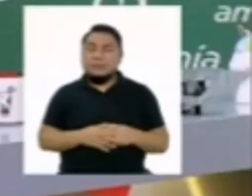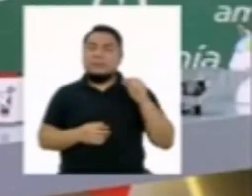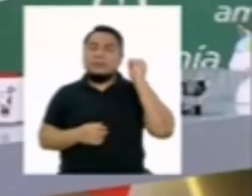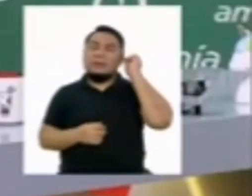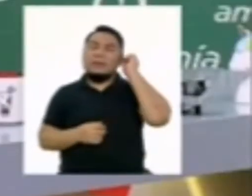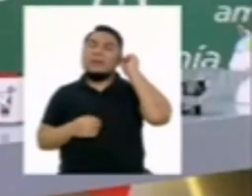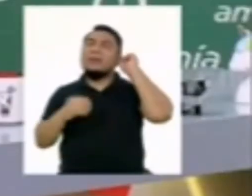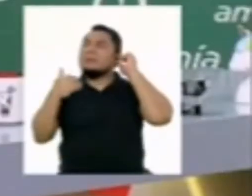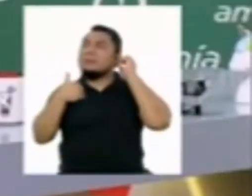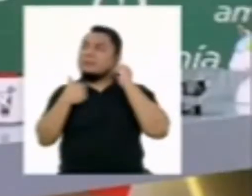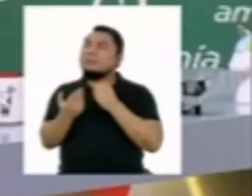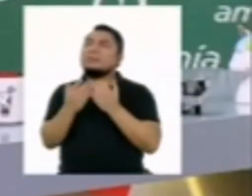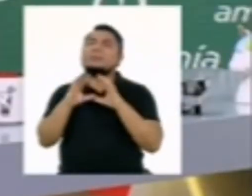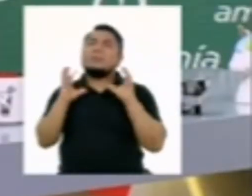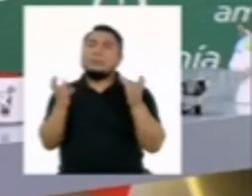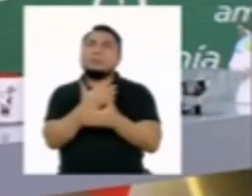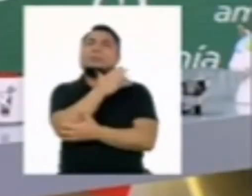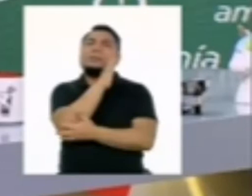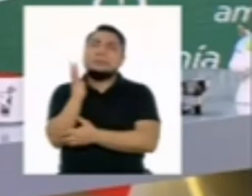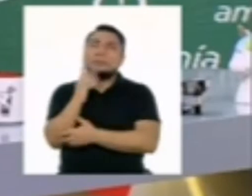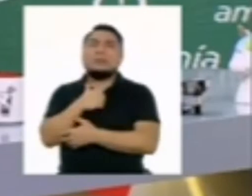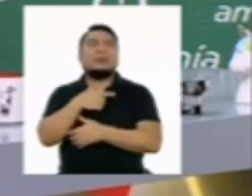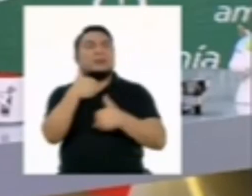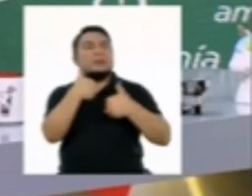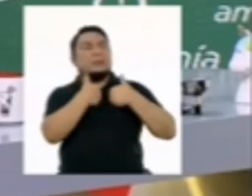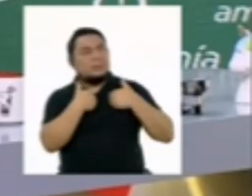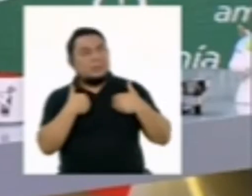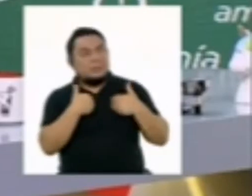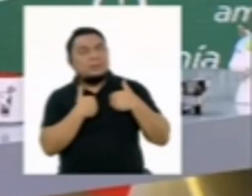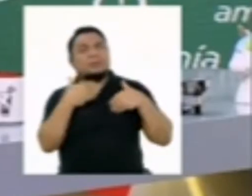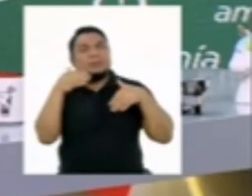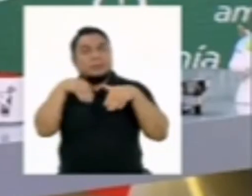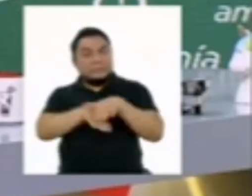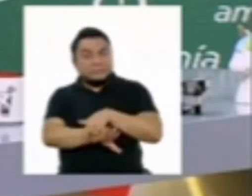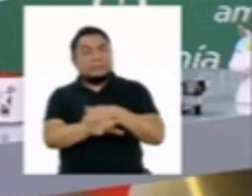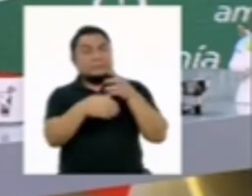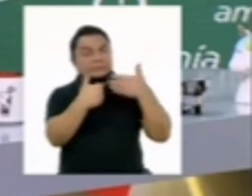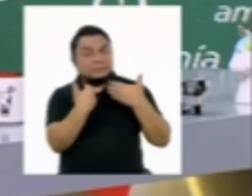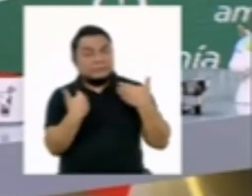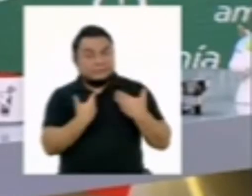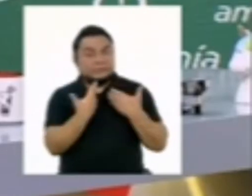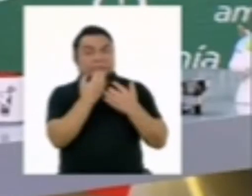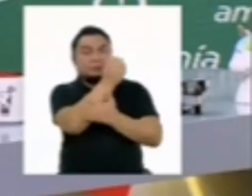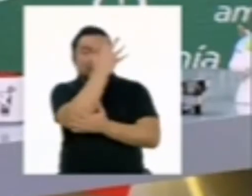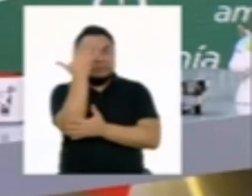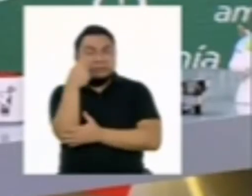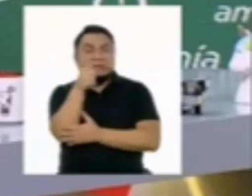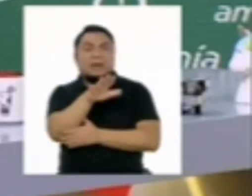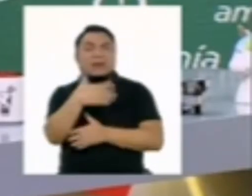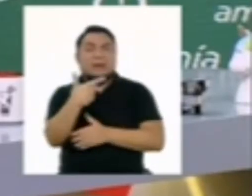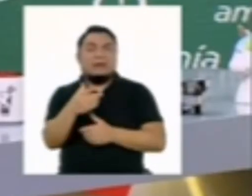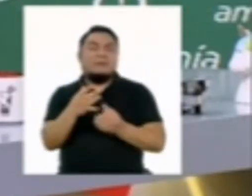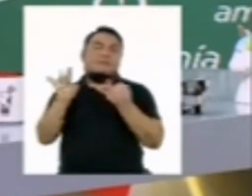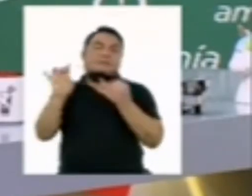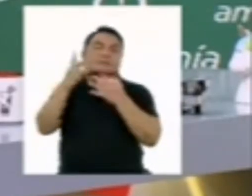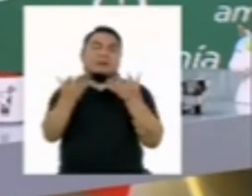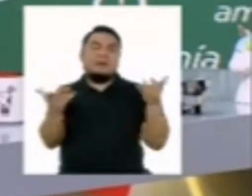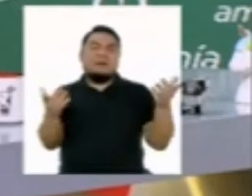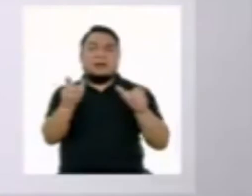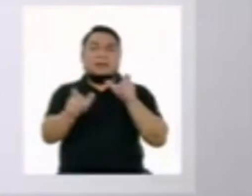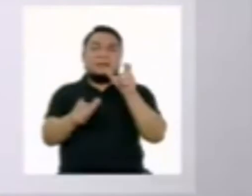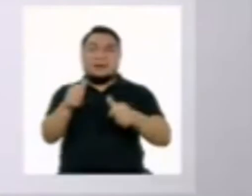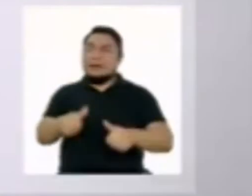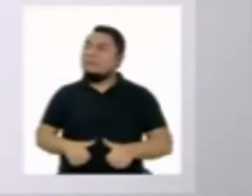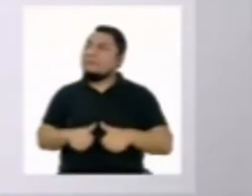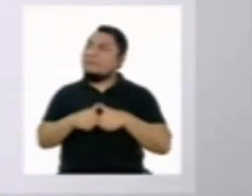Entonces, tenemos a los ecosistemas, a las especies, y dentro de esas especies, a su vez, hay una gran variedad de seres